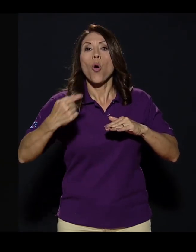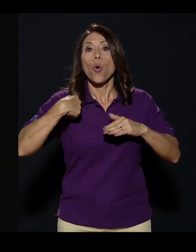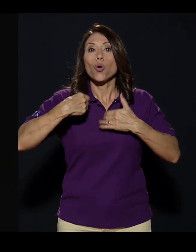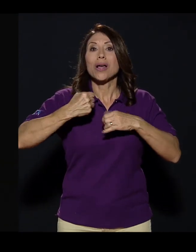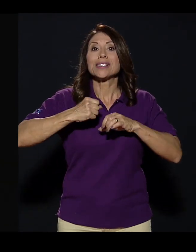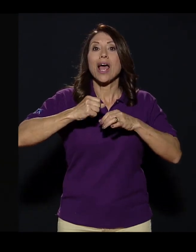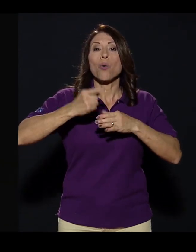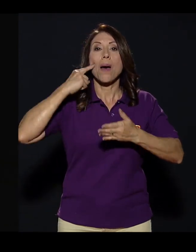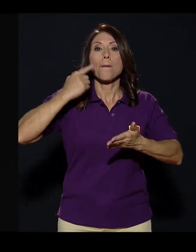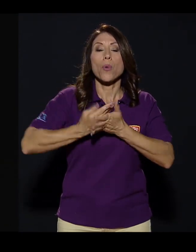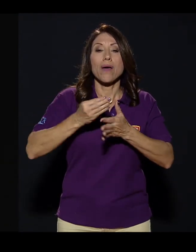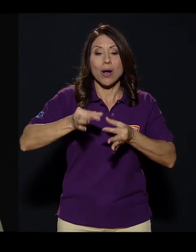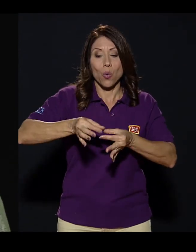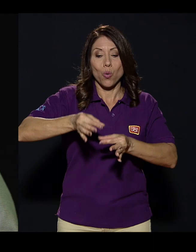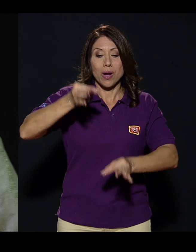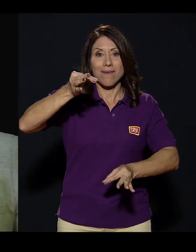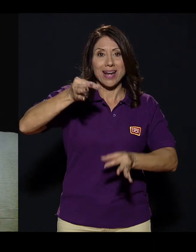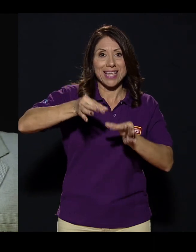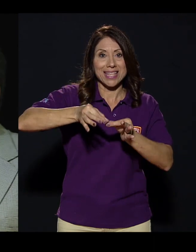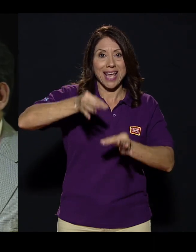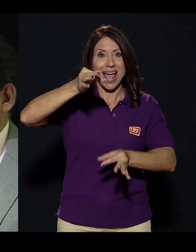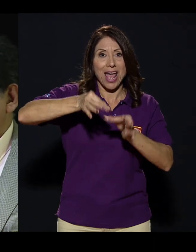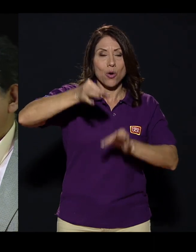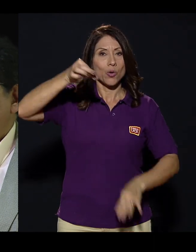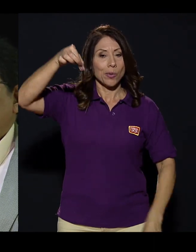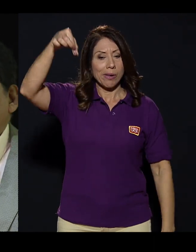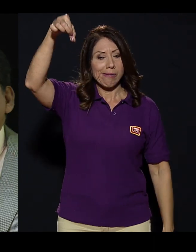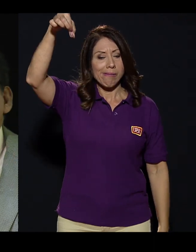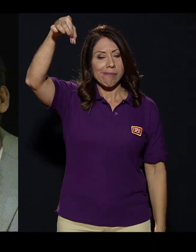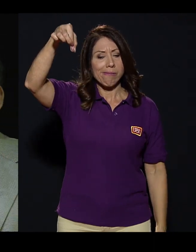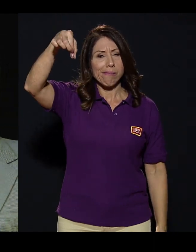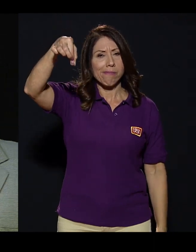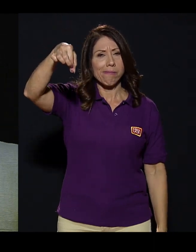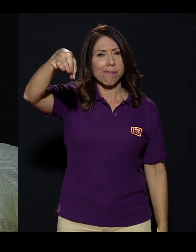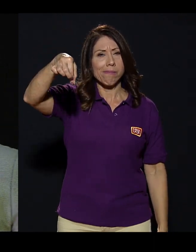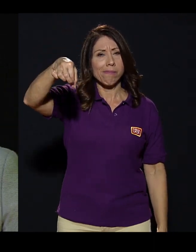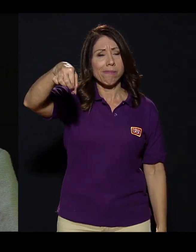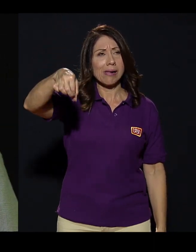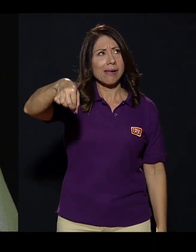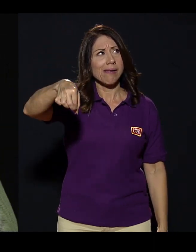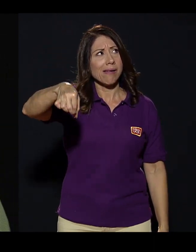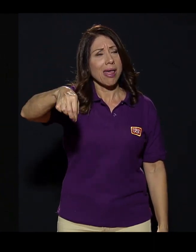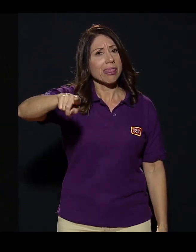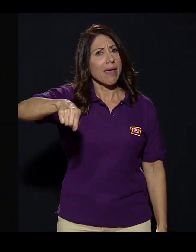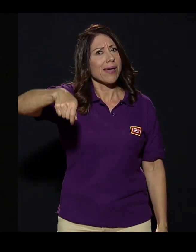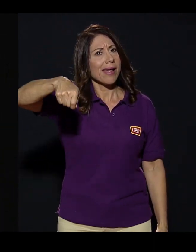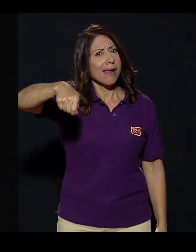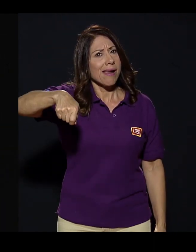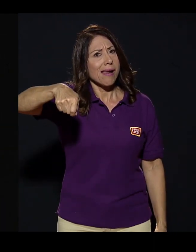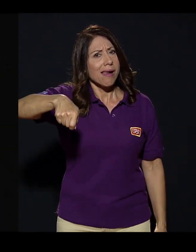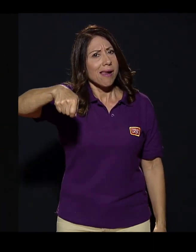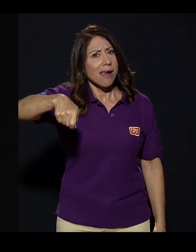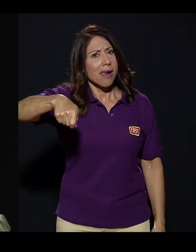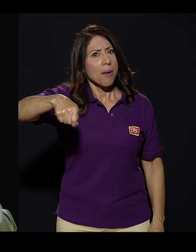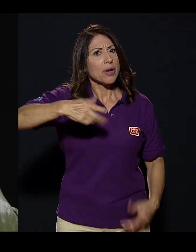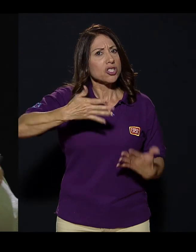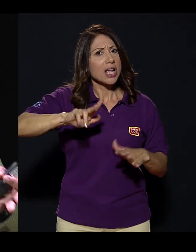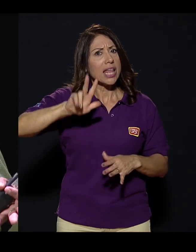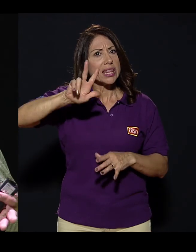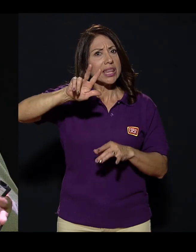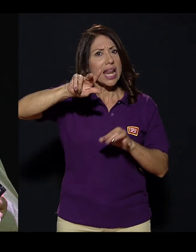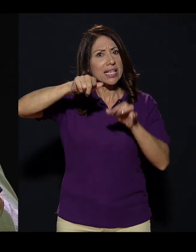fondo. La piscina debe estar en el aire. Tuvimos que hacer un cambio de diseño completamente. Lo que hicimos fue una